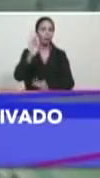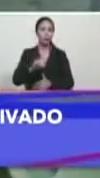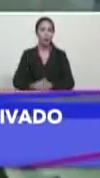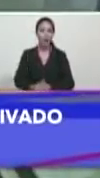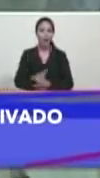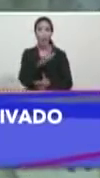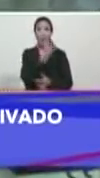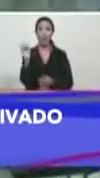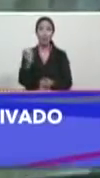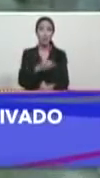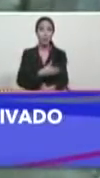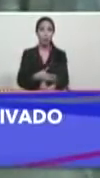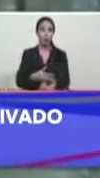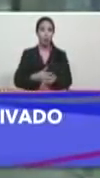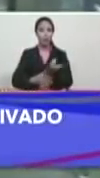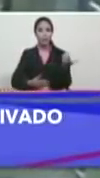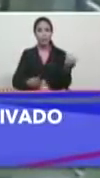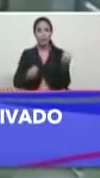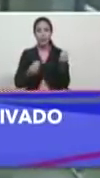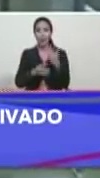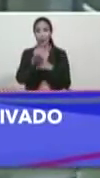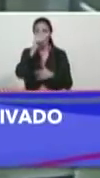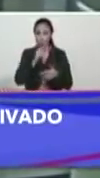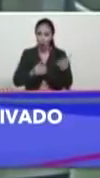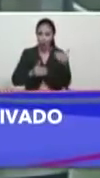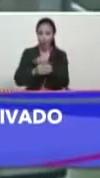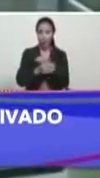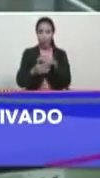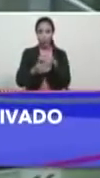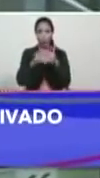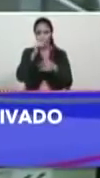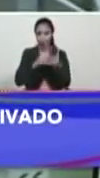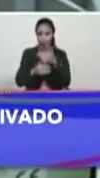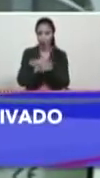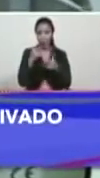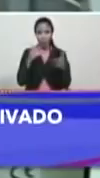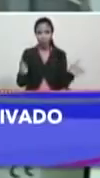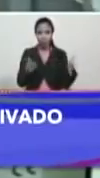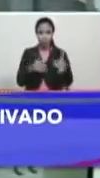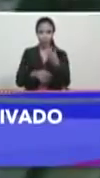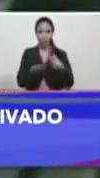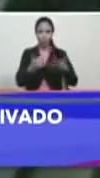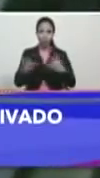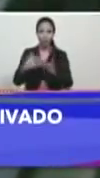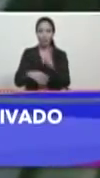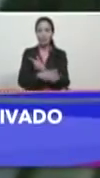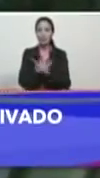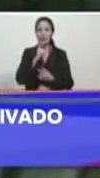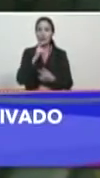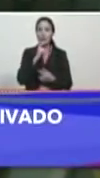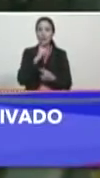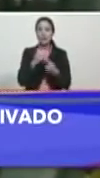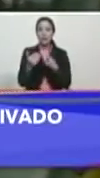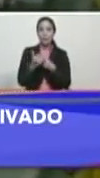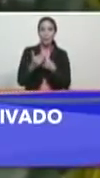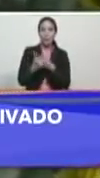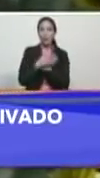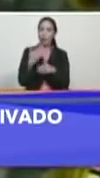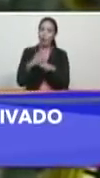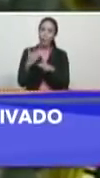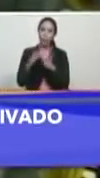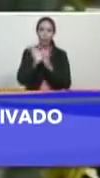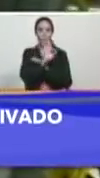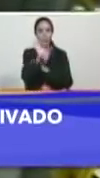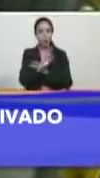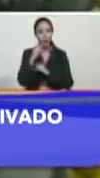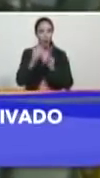30 millones de unidades al año y bueno, a pesar de las dificultades seguimos operando en un alto porcentaje